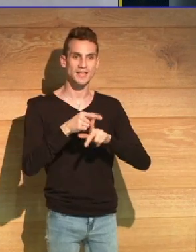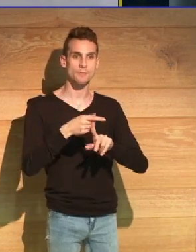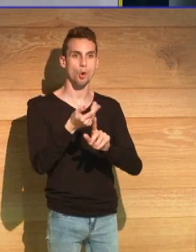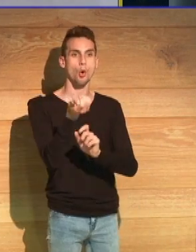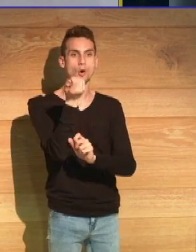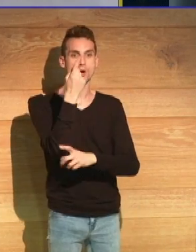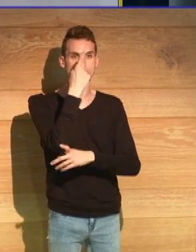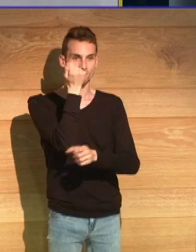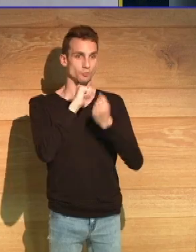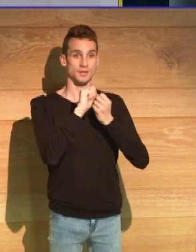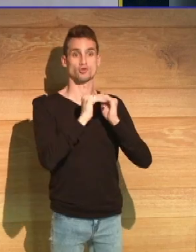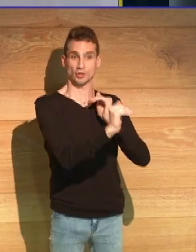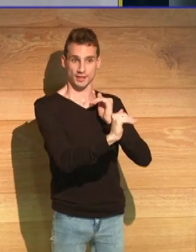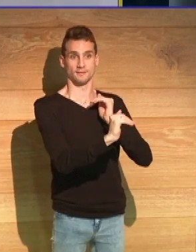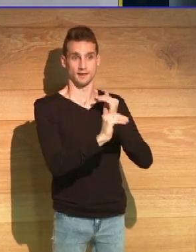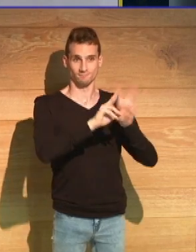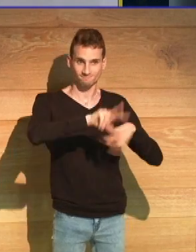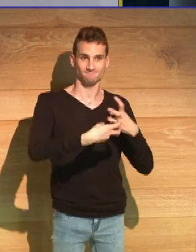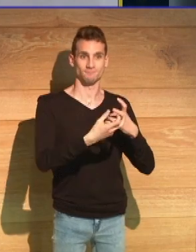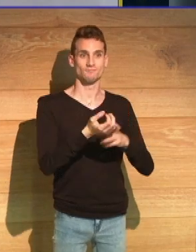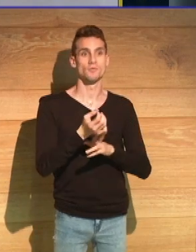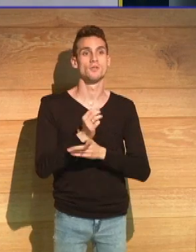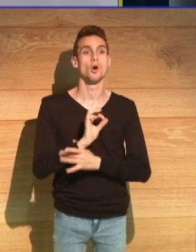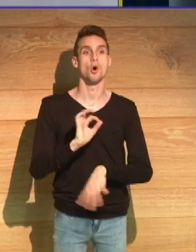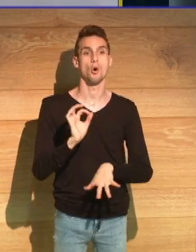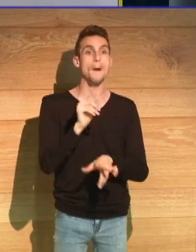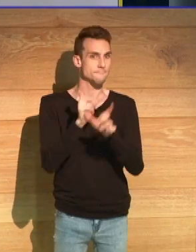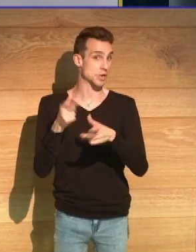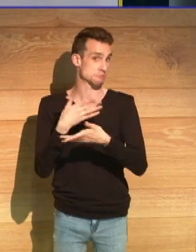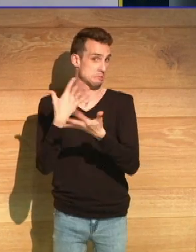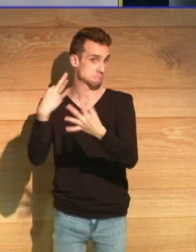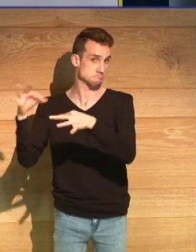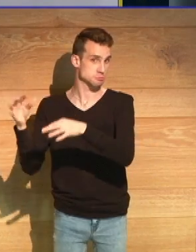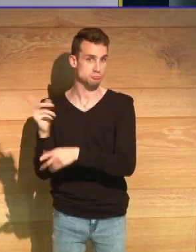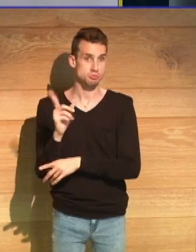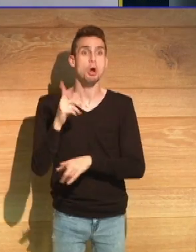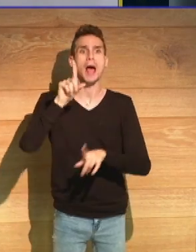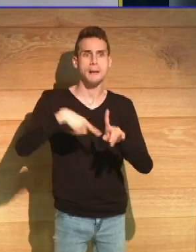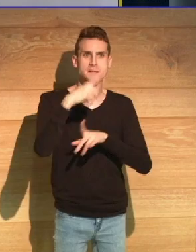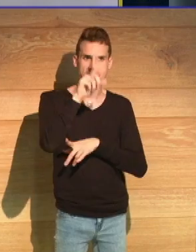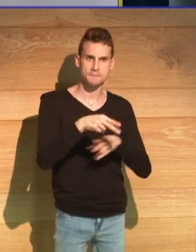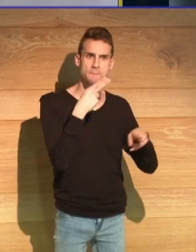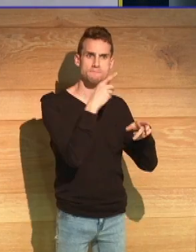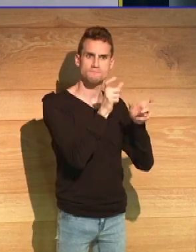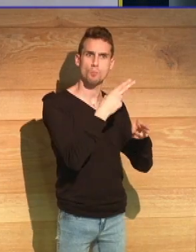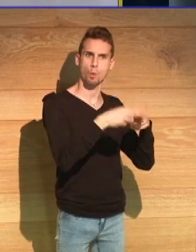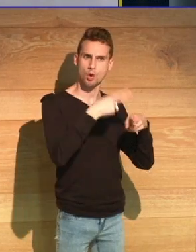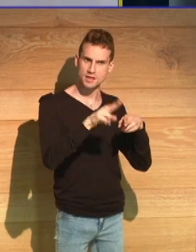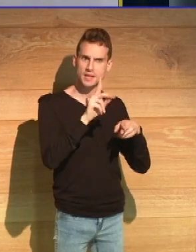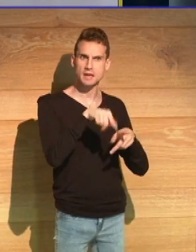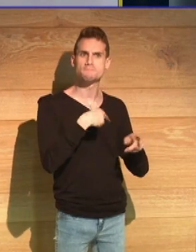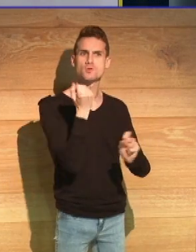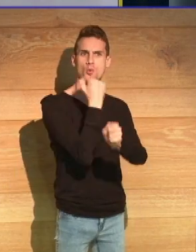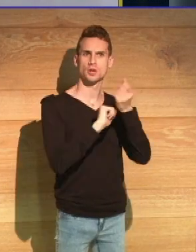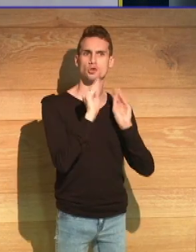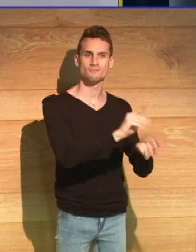sostenibles, ¿no? O que no solamente el ciudadano de a pie, ¿no?, sino que los políticos pues se pongan también a actuar creyendo